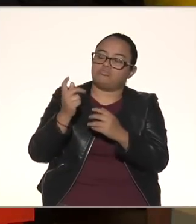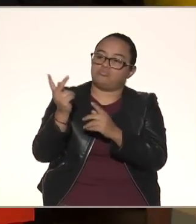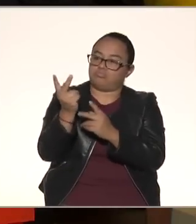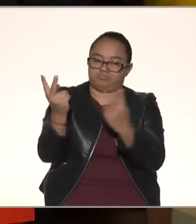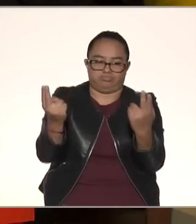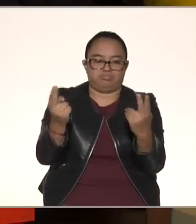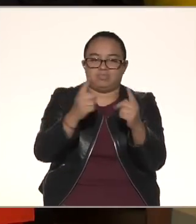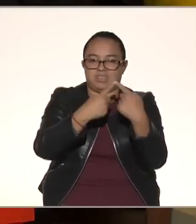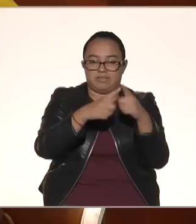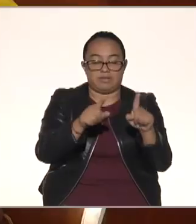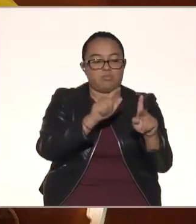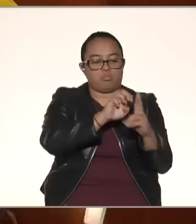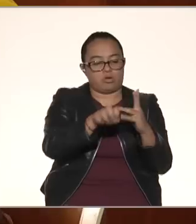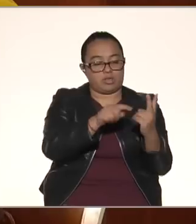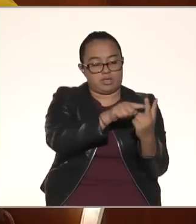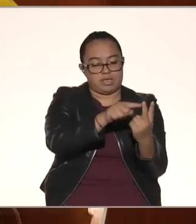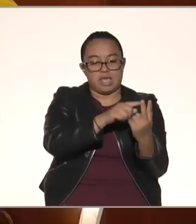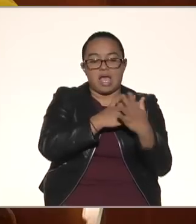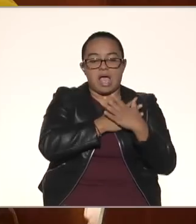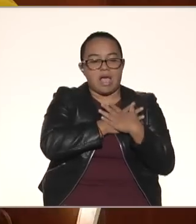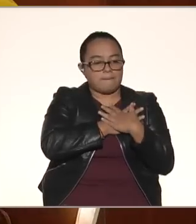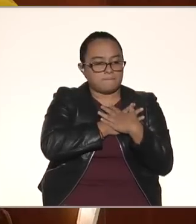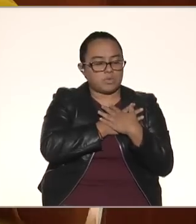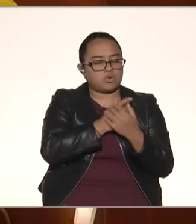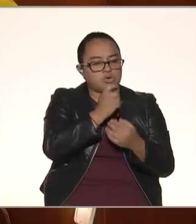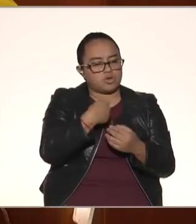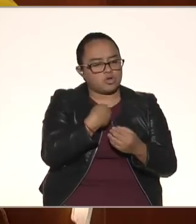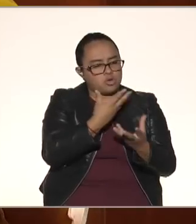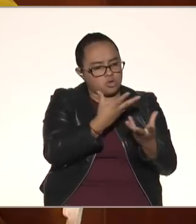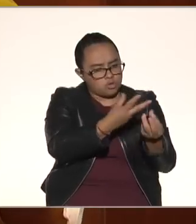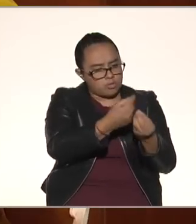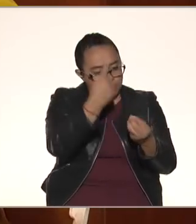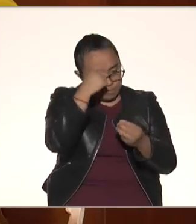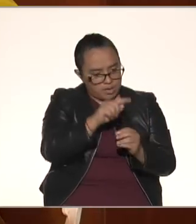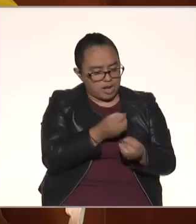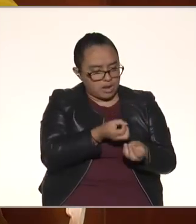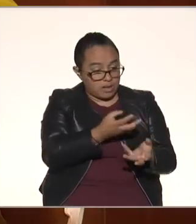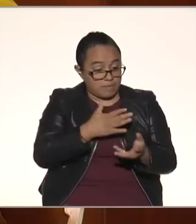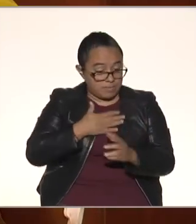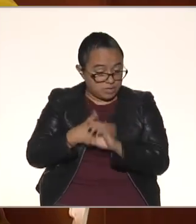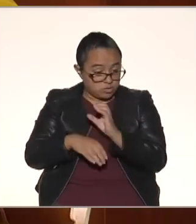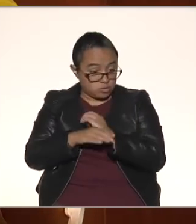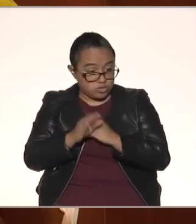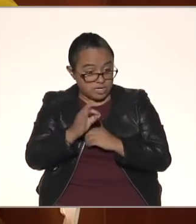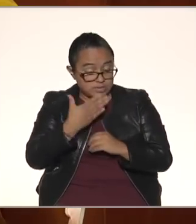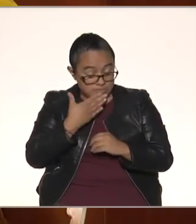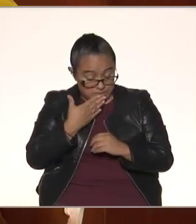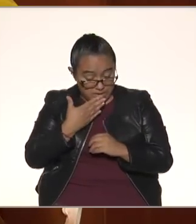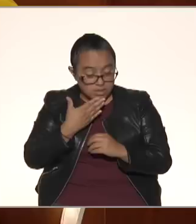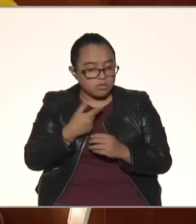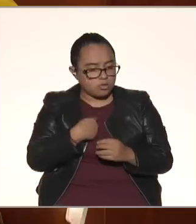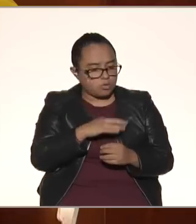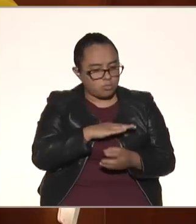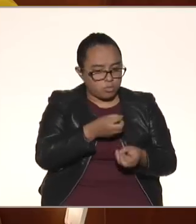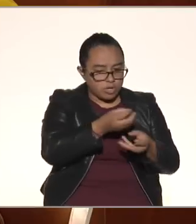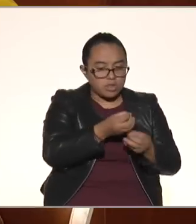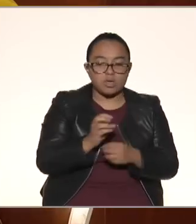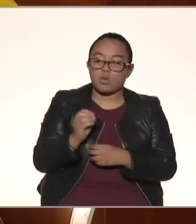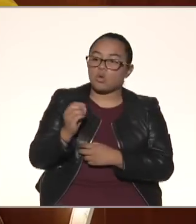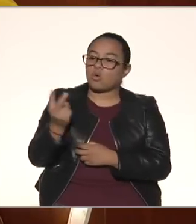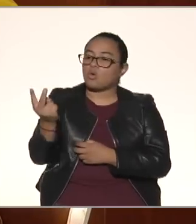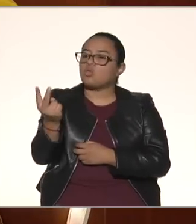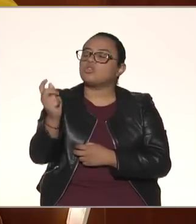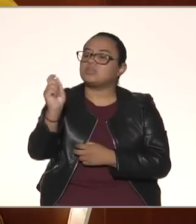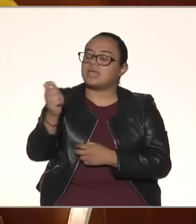Las del amor, que estoy contigo para darte, para servirte, lo mejor de mí y para realizarme en ello. O las del